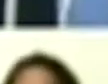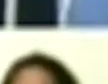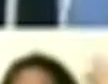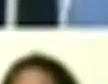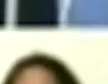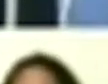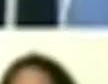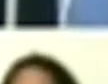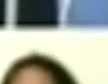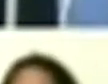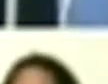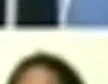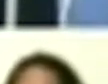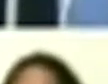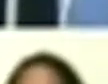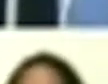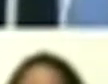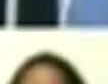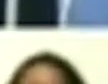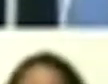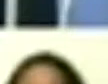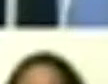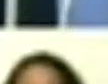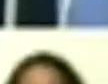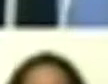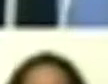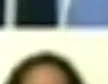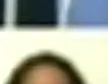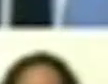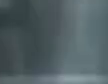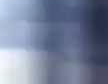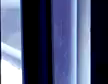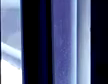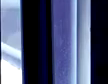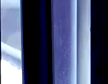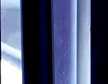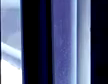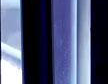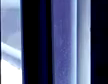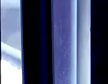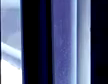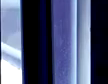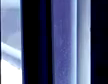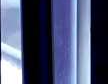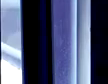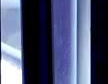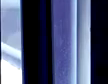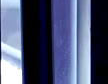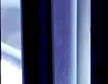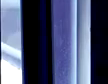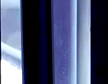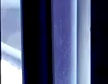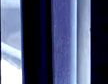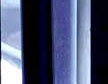social inclusivo construido por la Revolución Bolivariana del siglo XXI. Asimismo, Maldonado señaló que las